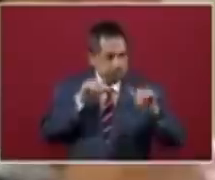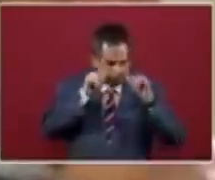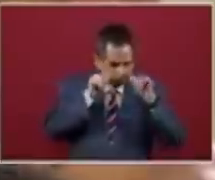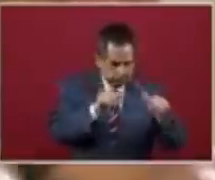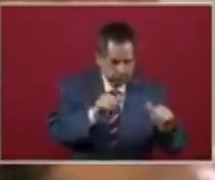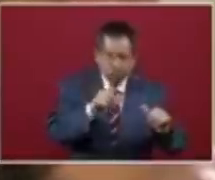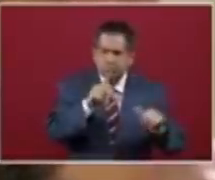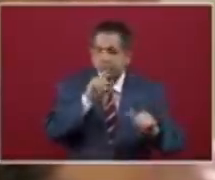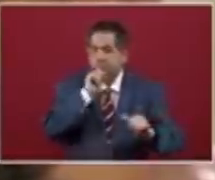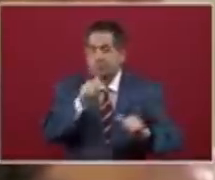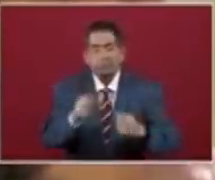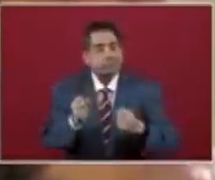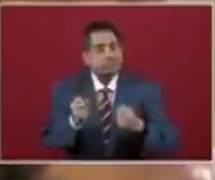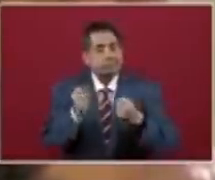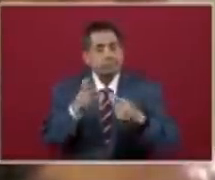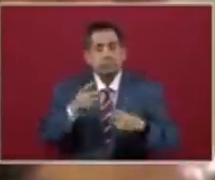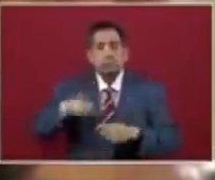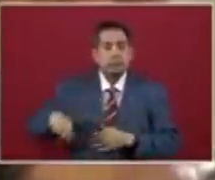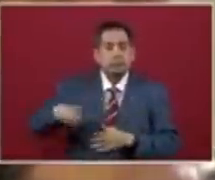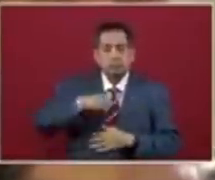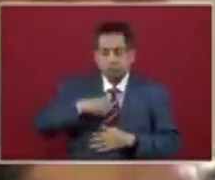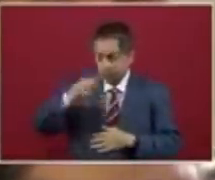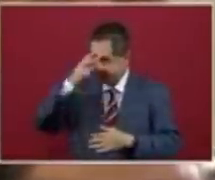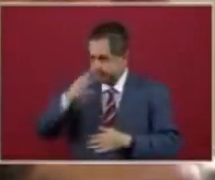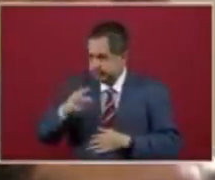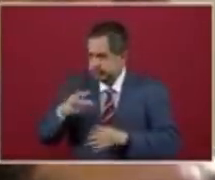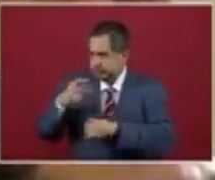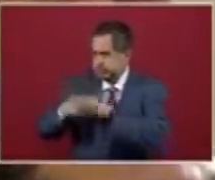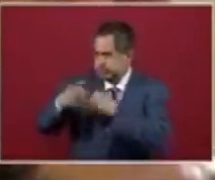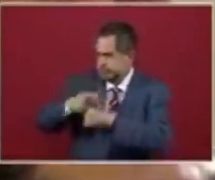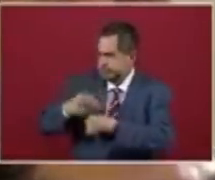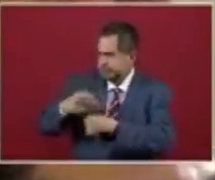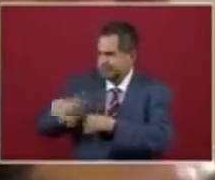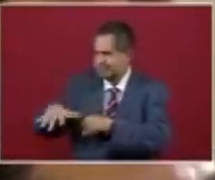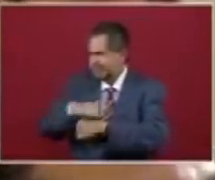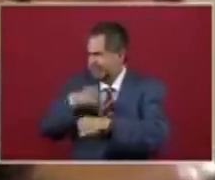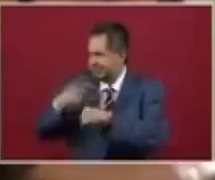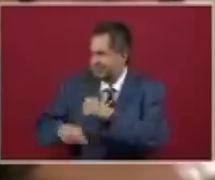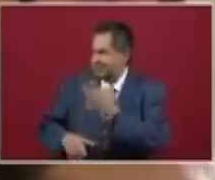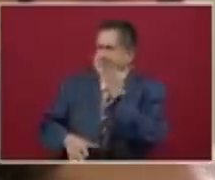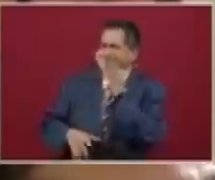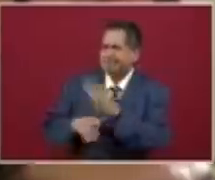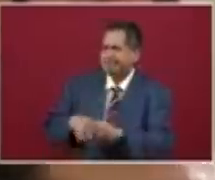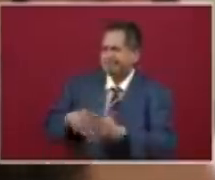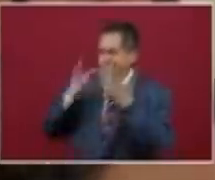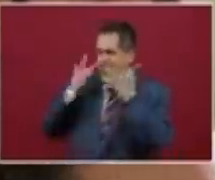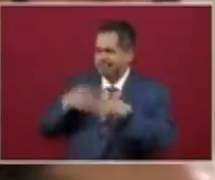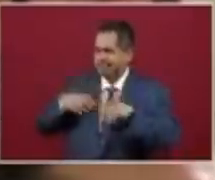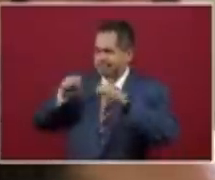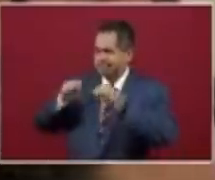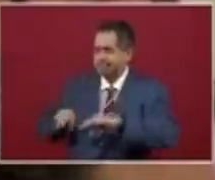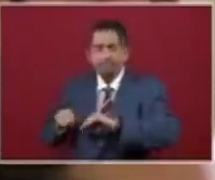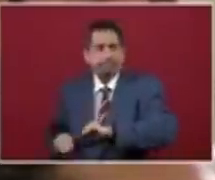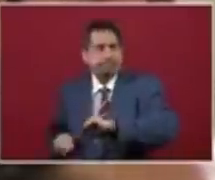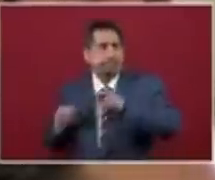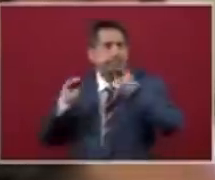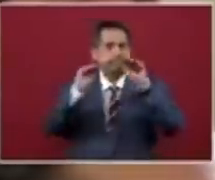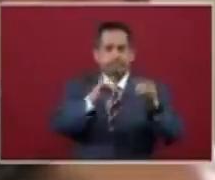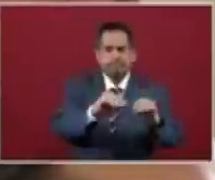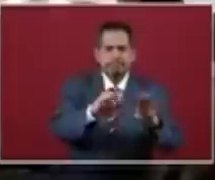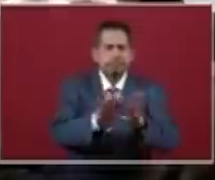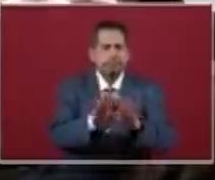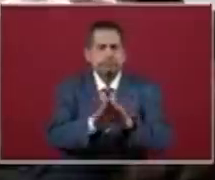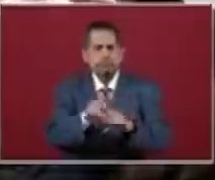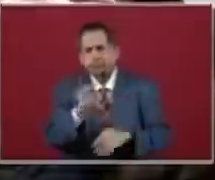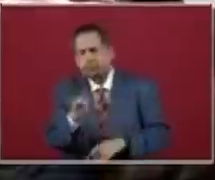un flujo de mexicanos que han debido huir de la violencia de varios puntos de la República Mexicana. ¿En dónde se encuentran ellos en este esquema?